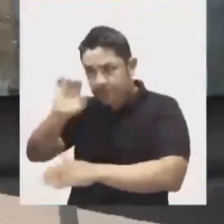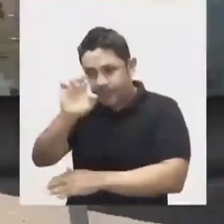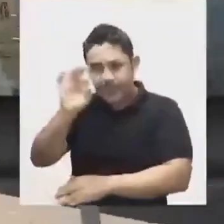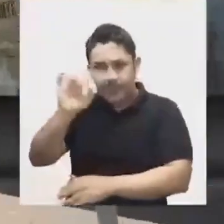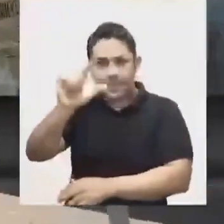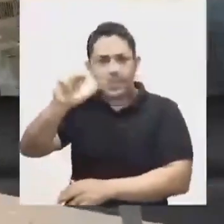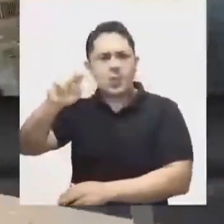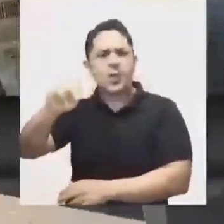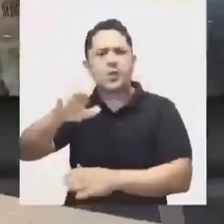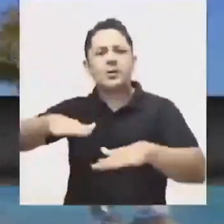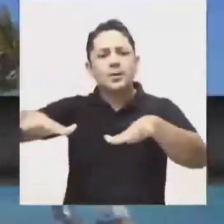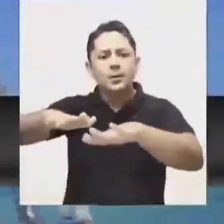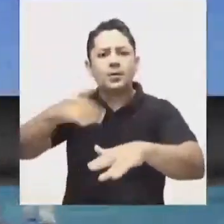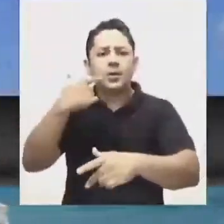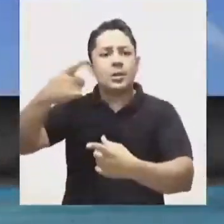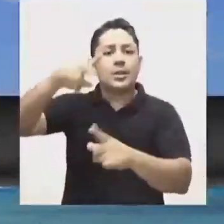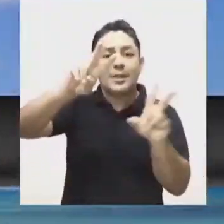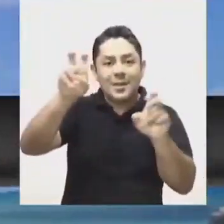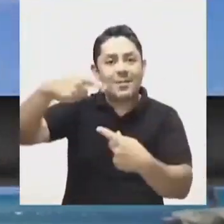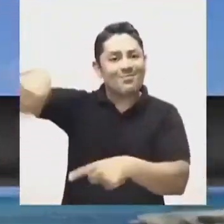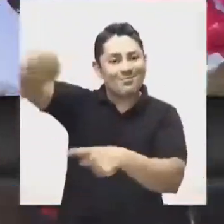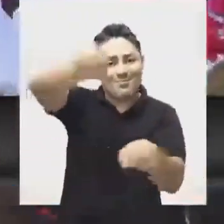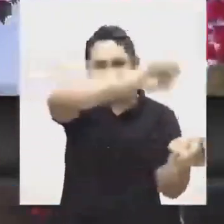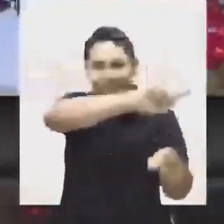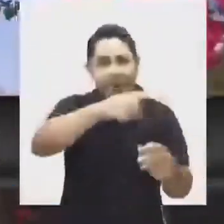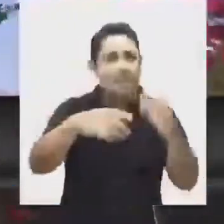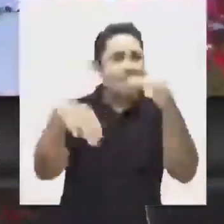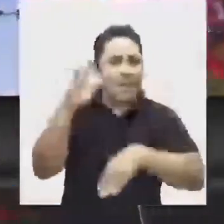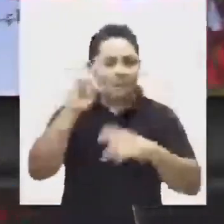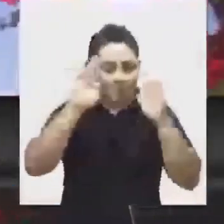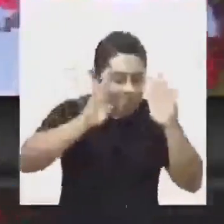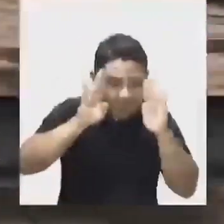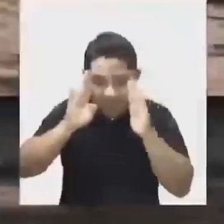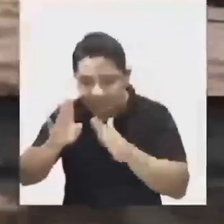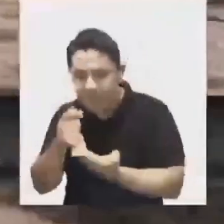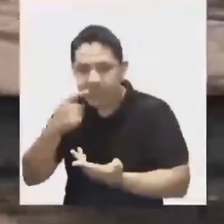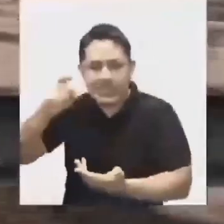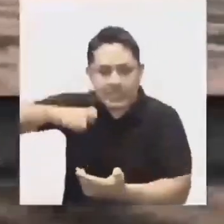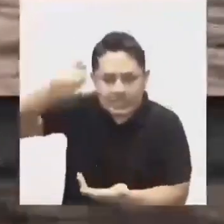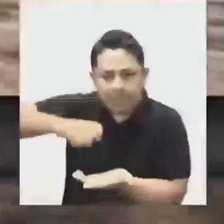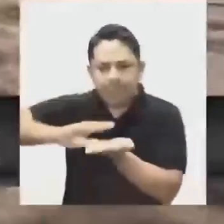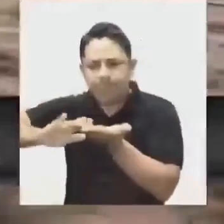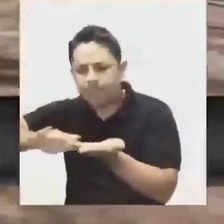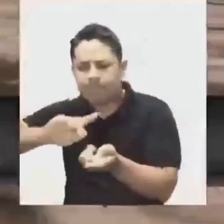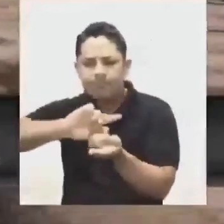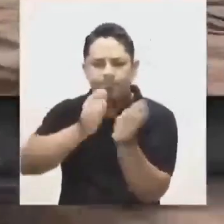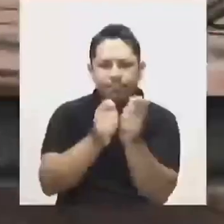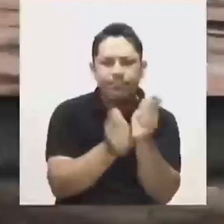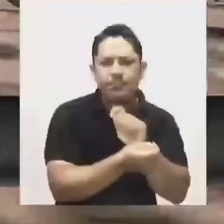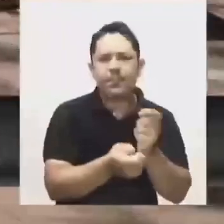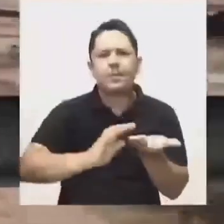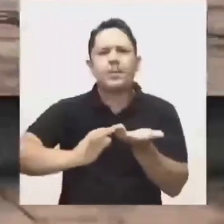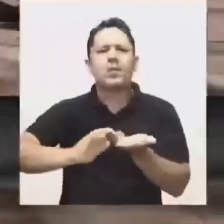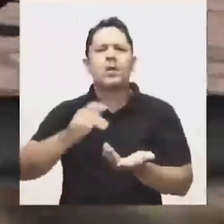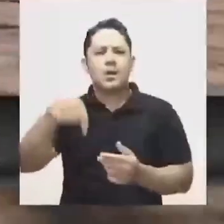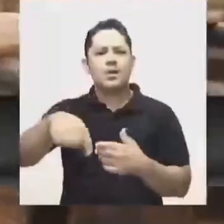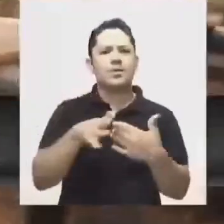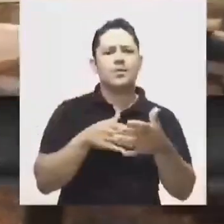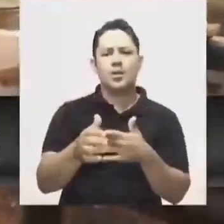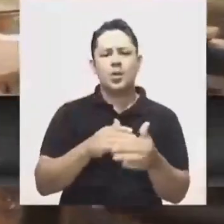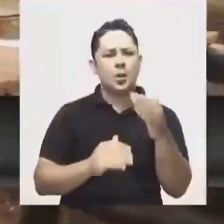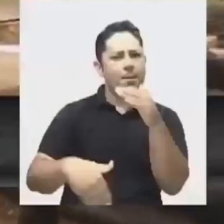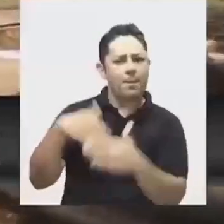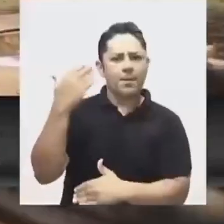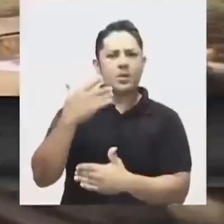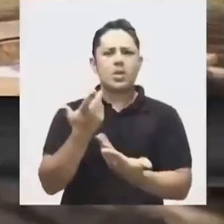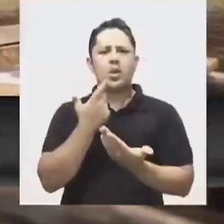se dejó clara la importancia de contar con los gremios turísticos para establecer una visión, detectar necesidades y hacer observaciones en cuanto a lo